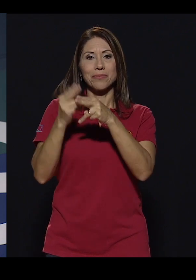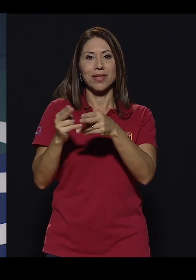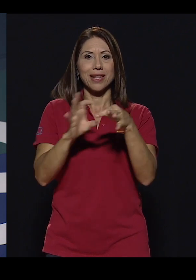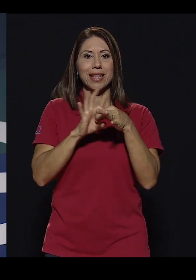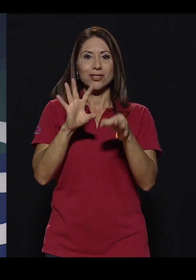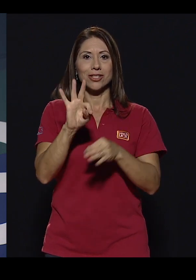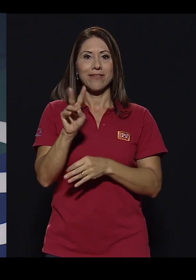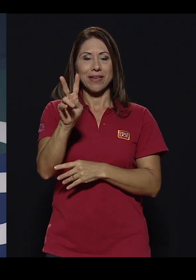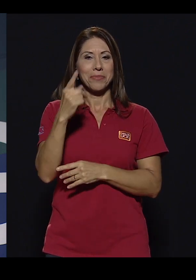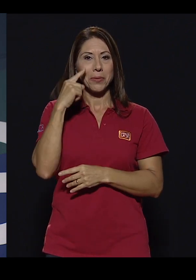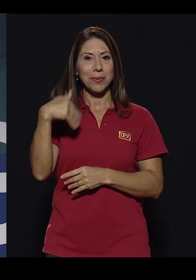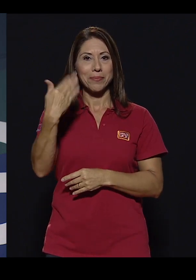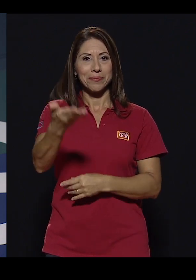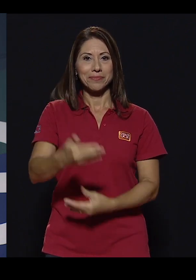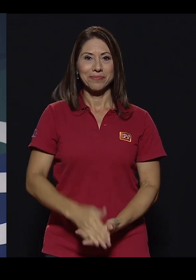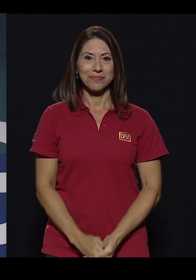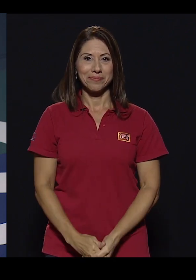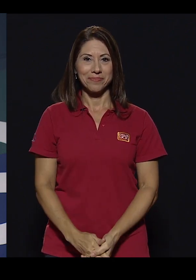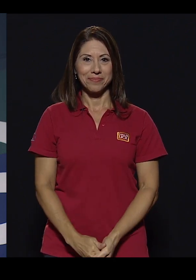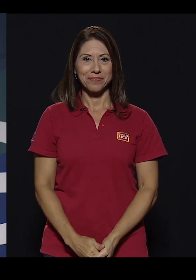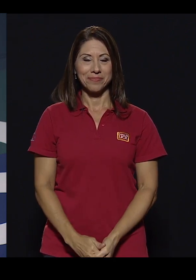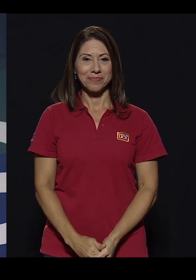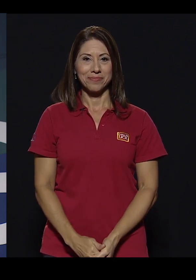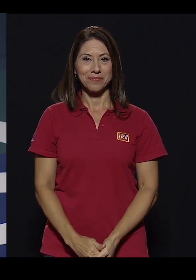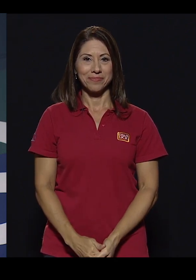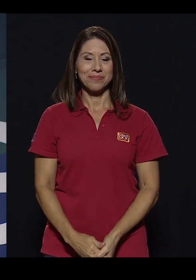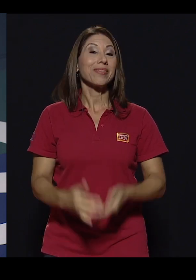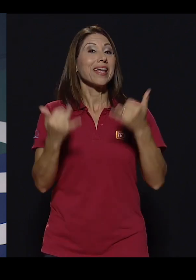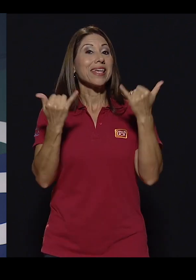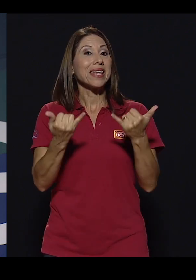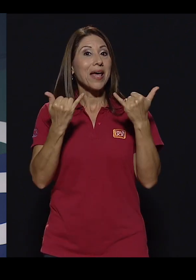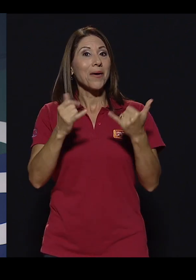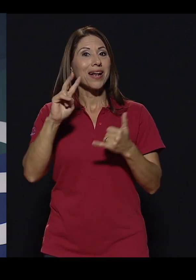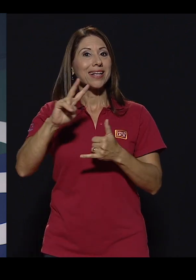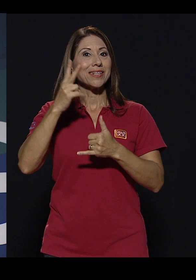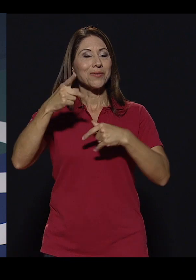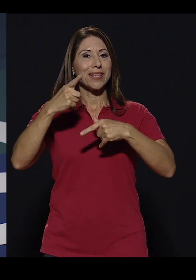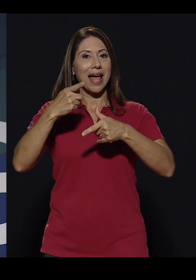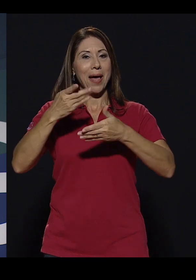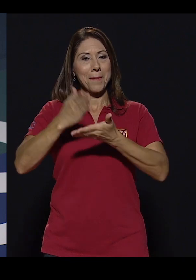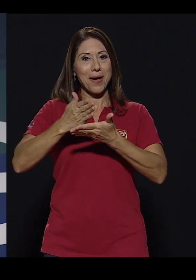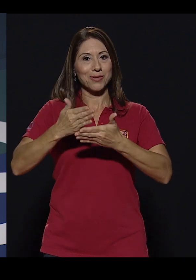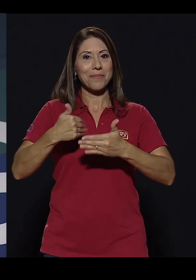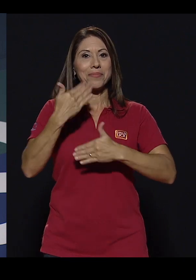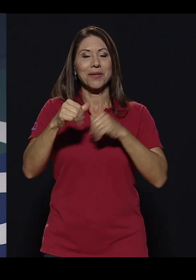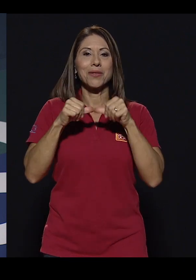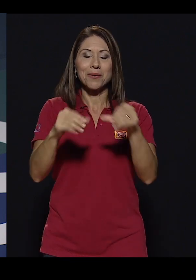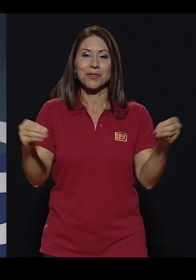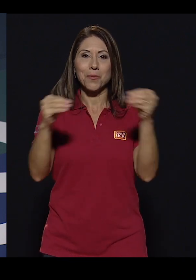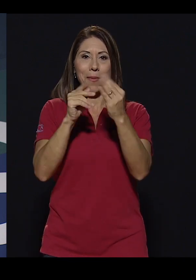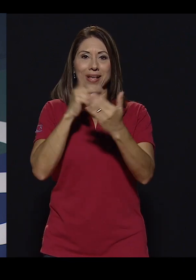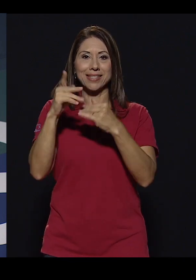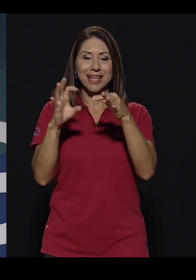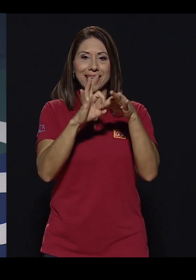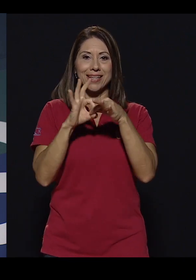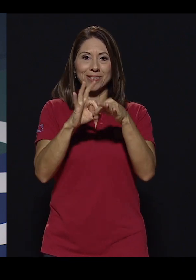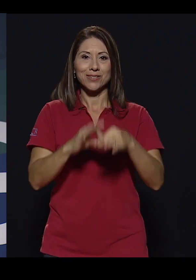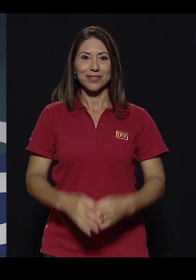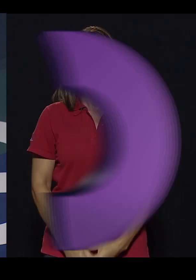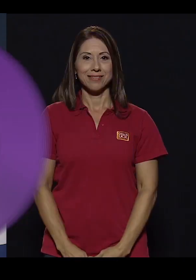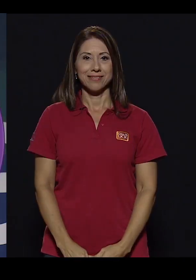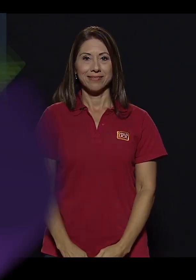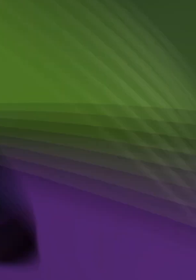youtube donde estamos como anexos tv nos vemos y ahora vamos a nuestra segunda pausa ya casi volvemos con más de